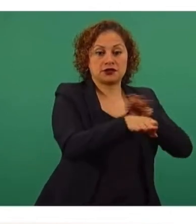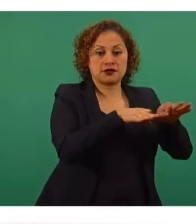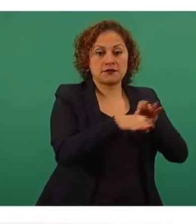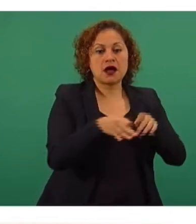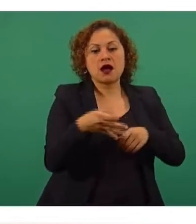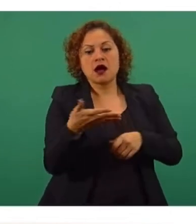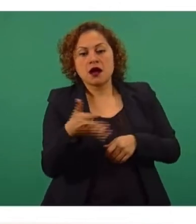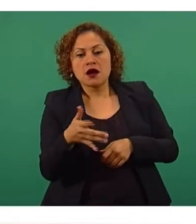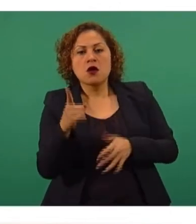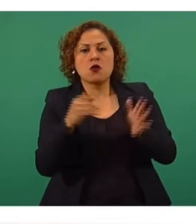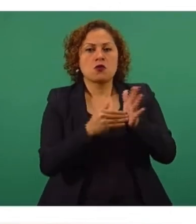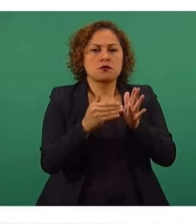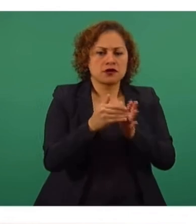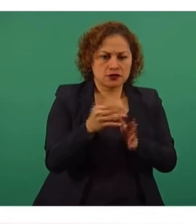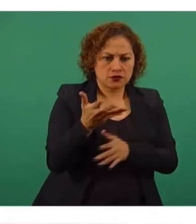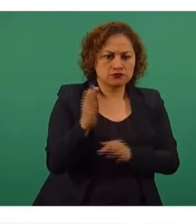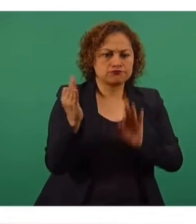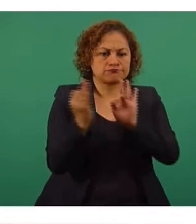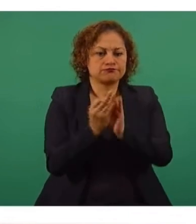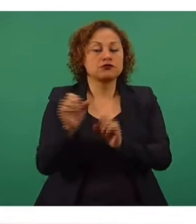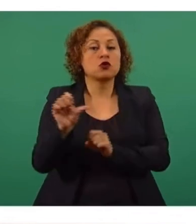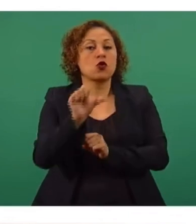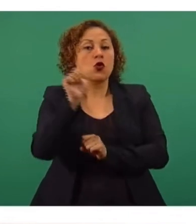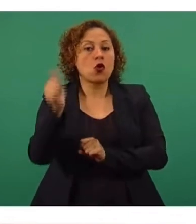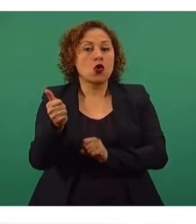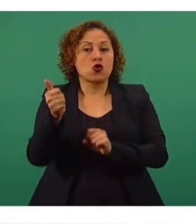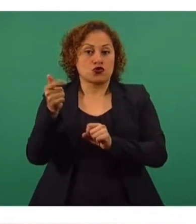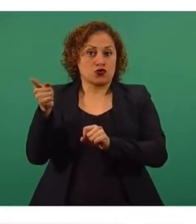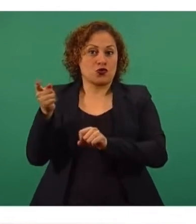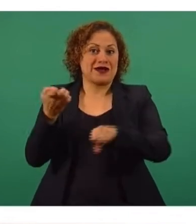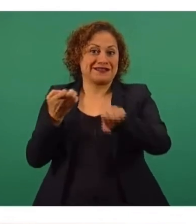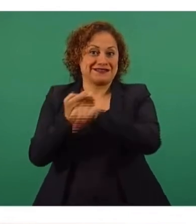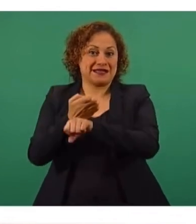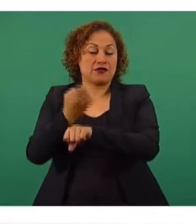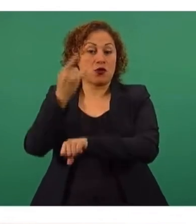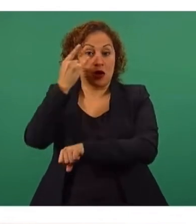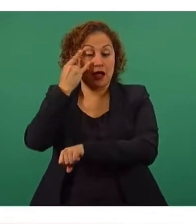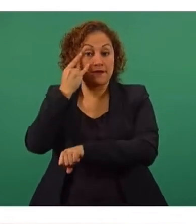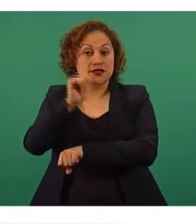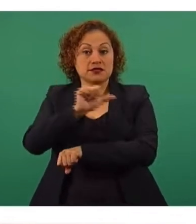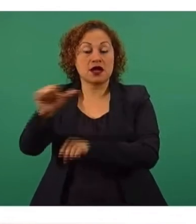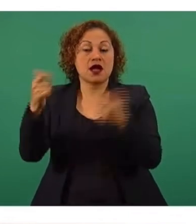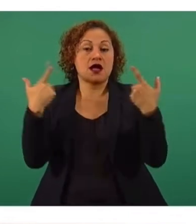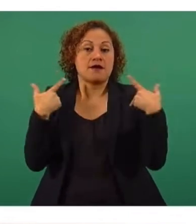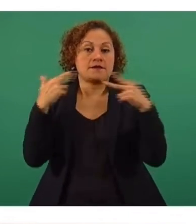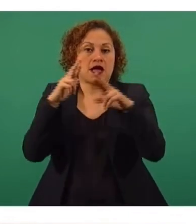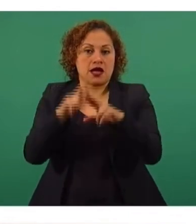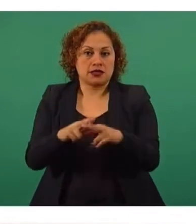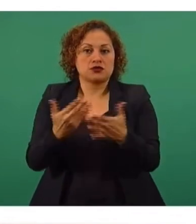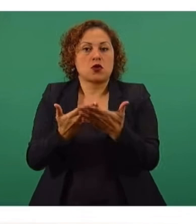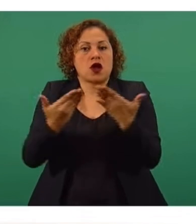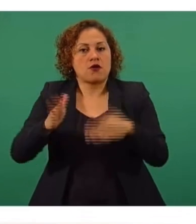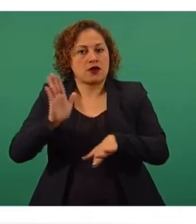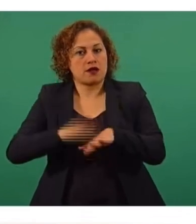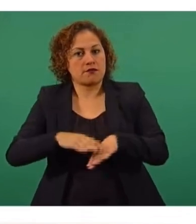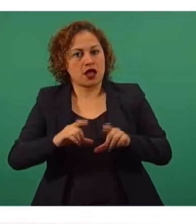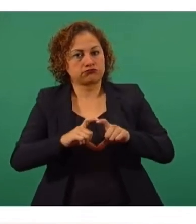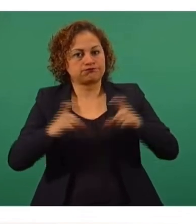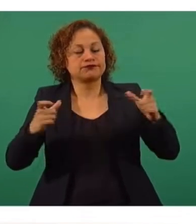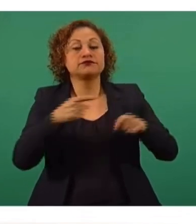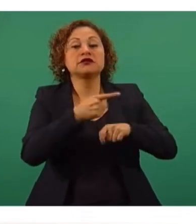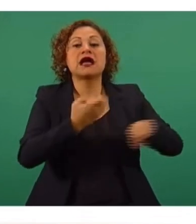1.976.000. Personal educativo que empezó en Campeche y ya está en, hasta el momento, otras 10 entidades federativas,